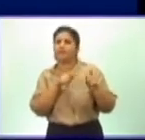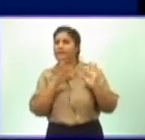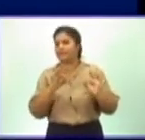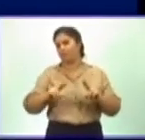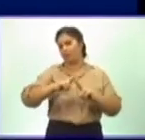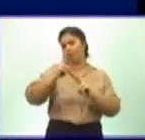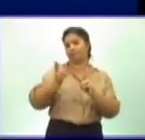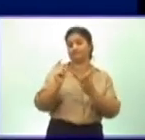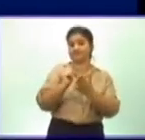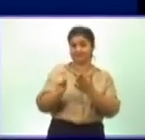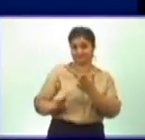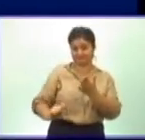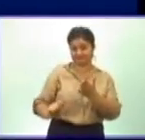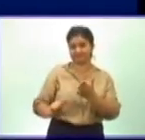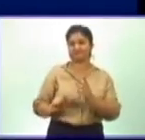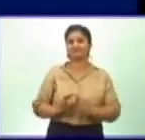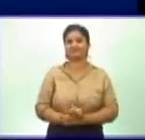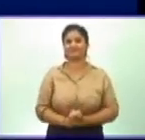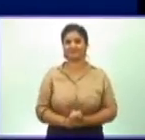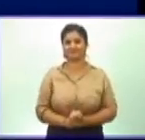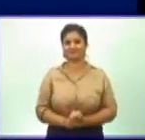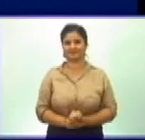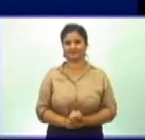forma de acceder a ella.